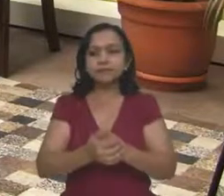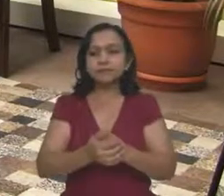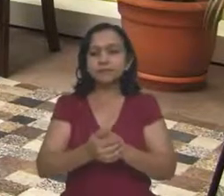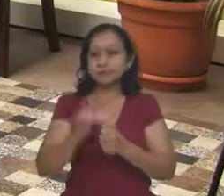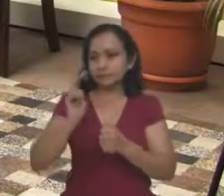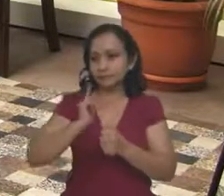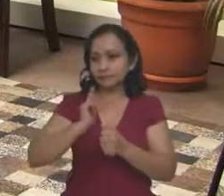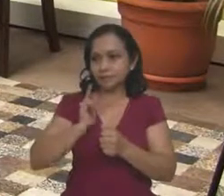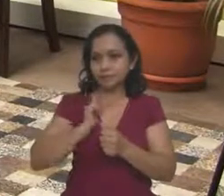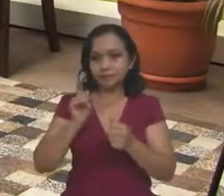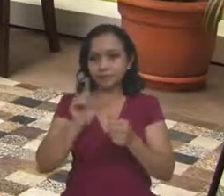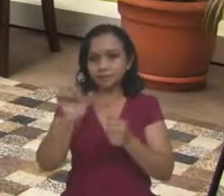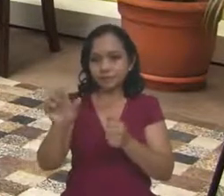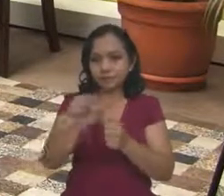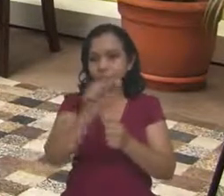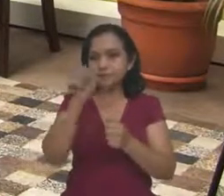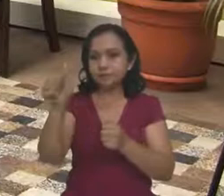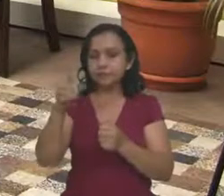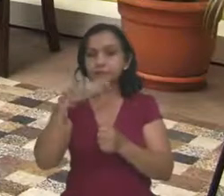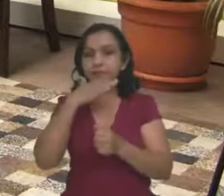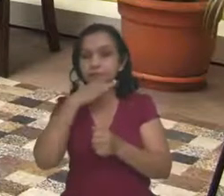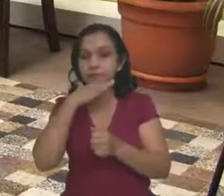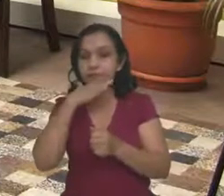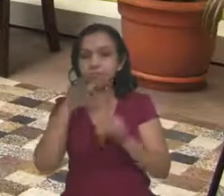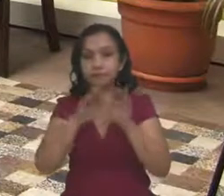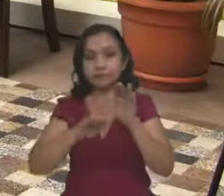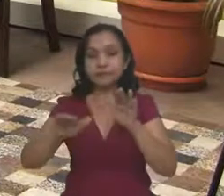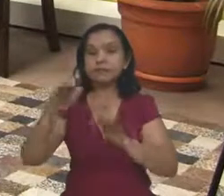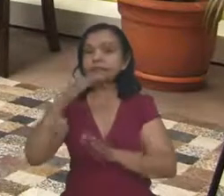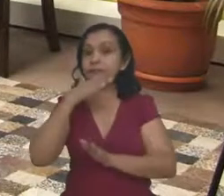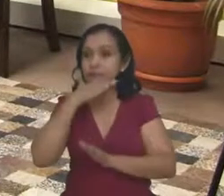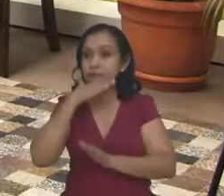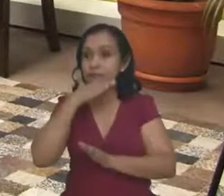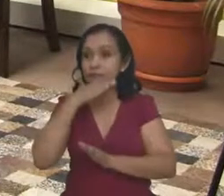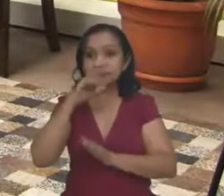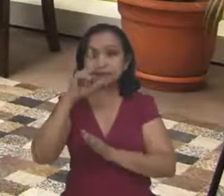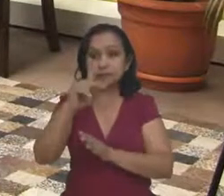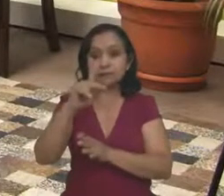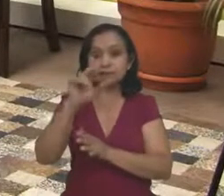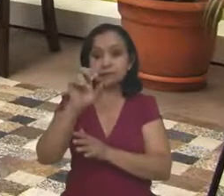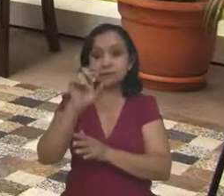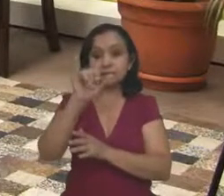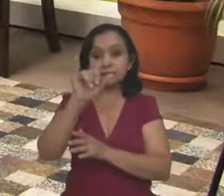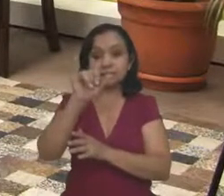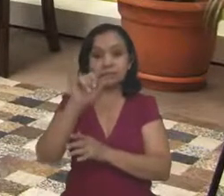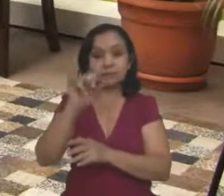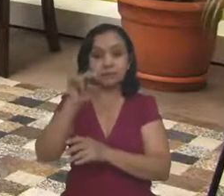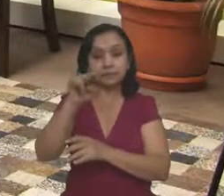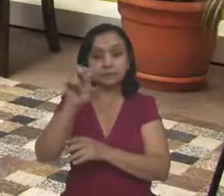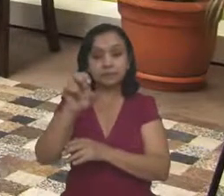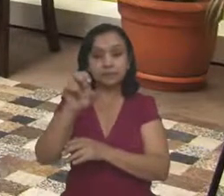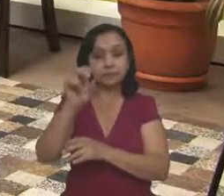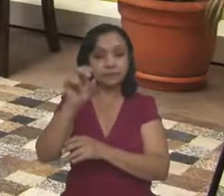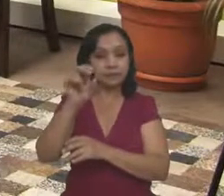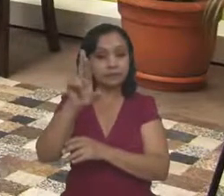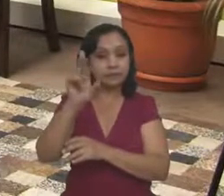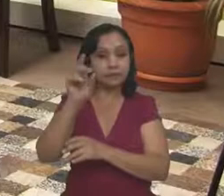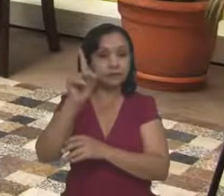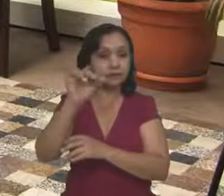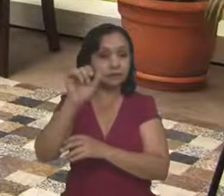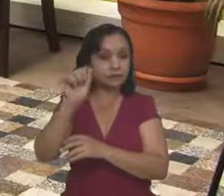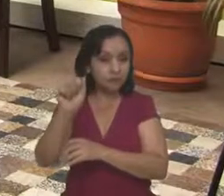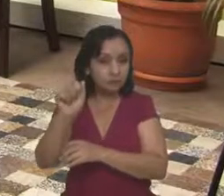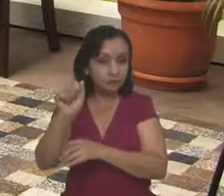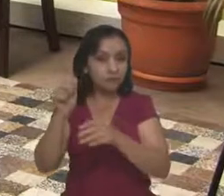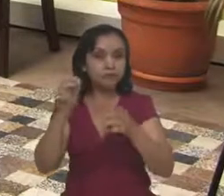existe otra complicación un poquito más grave, estas son las polineuropatías. Y una de ellas, de las más graves, es